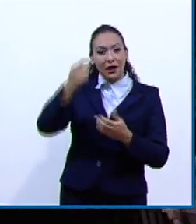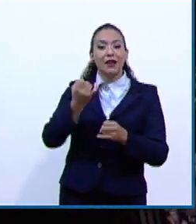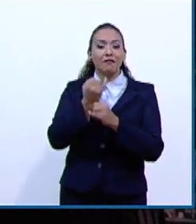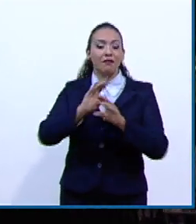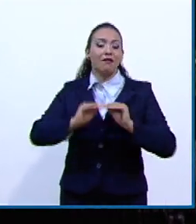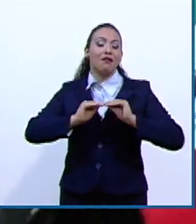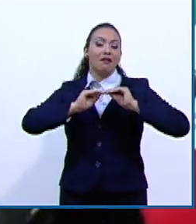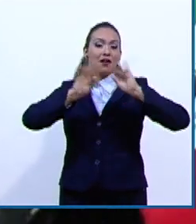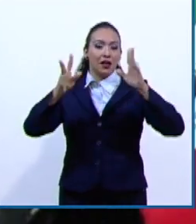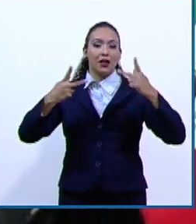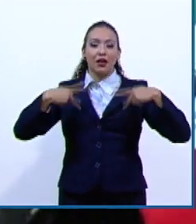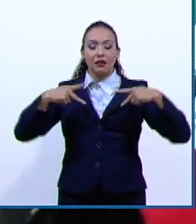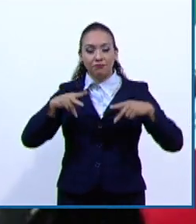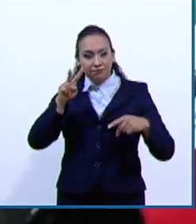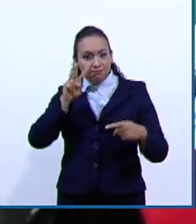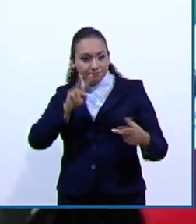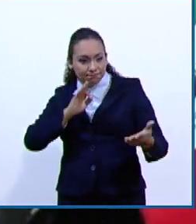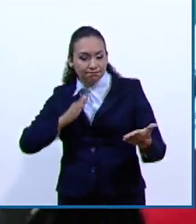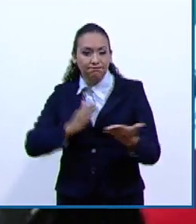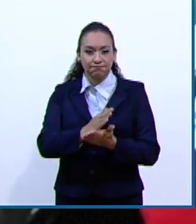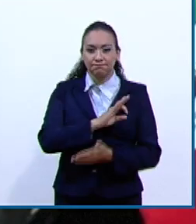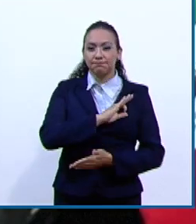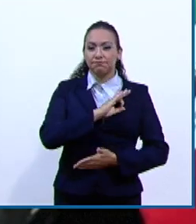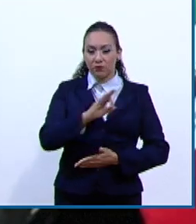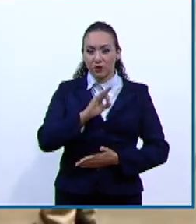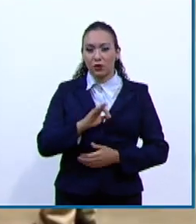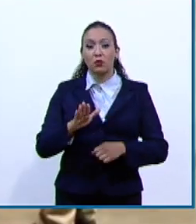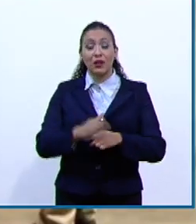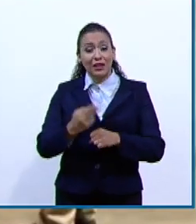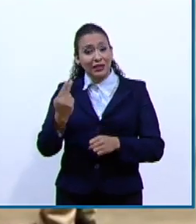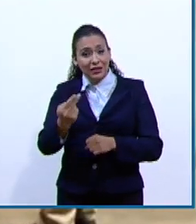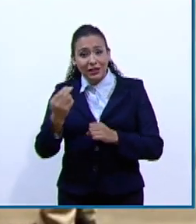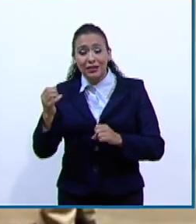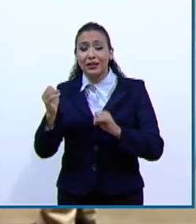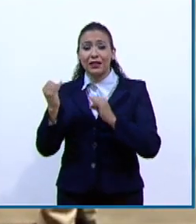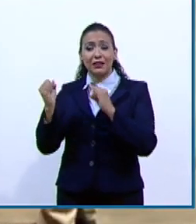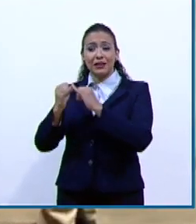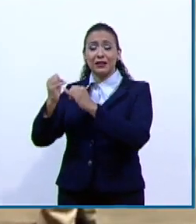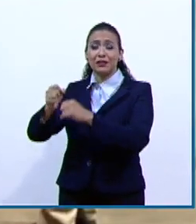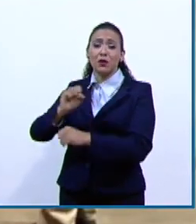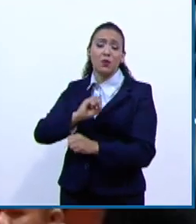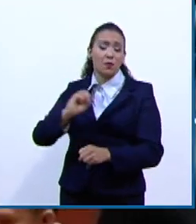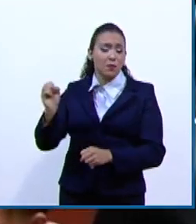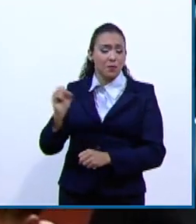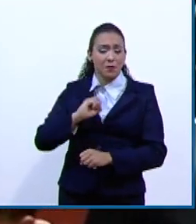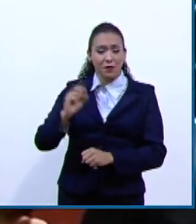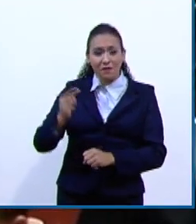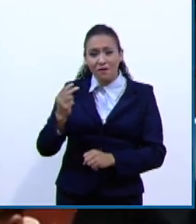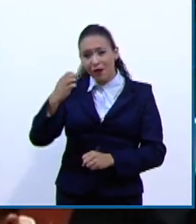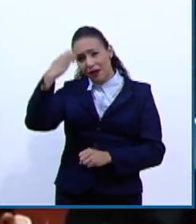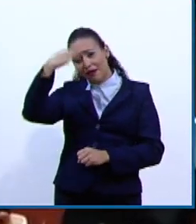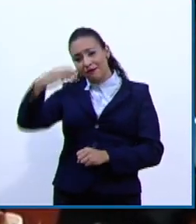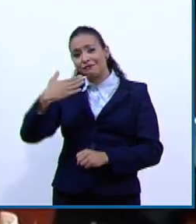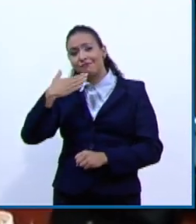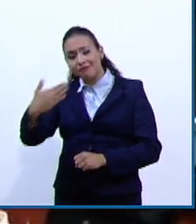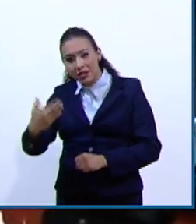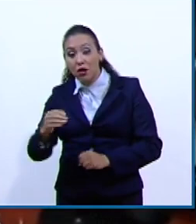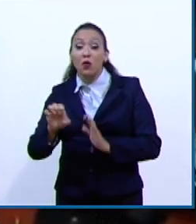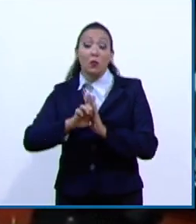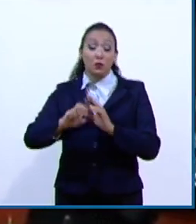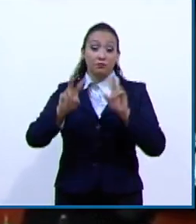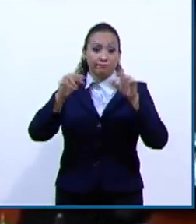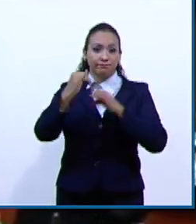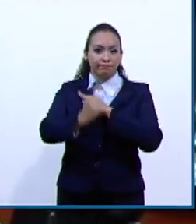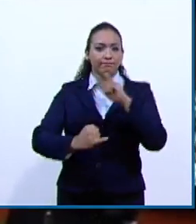dijo, con base en las distintas experiencias de órganos similares con altas responsabilidades públicas y en estándares internacionales en